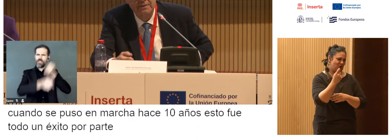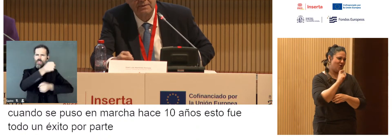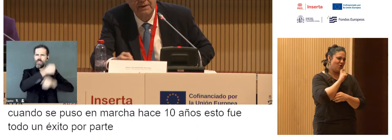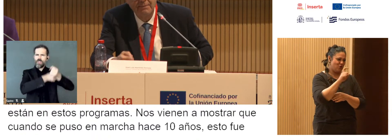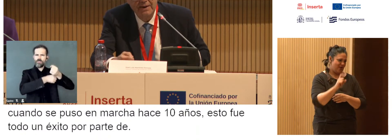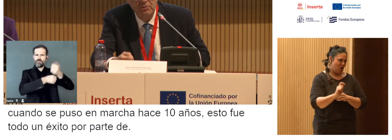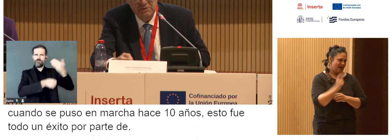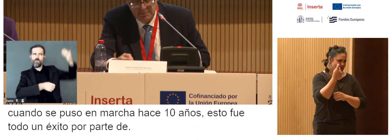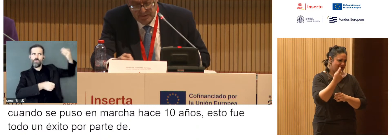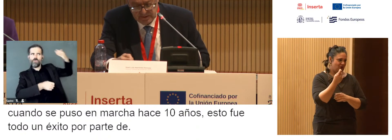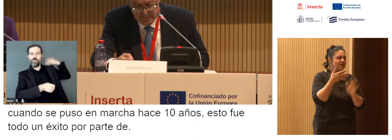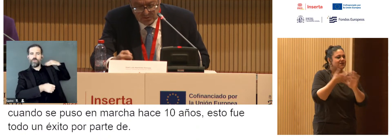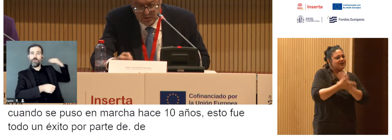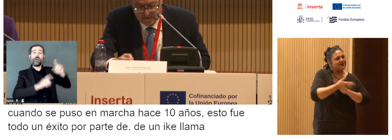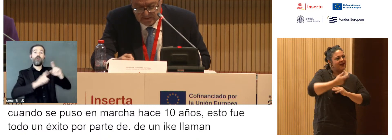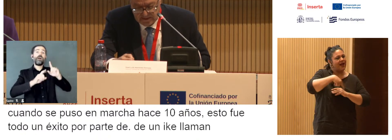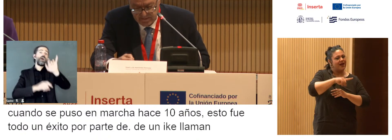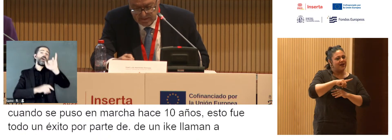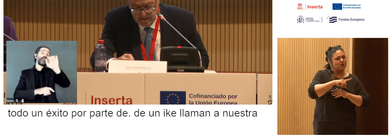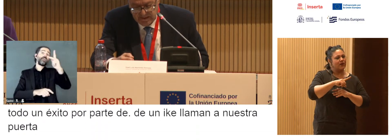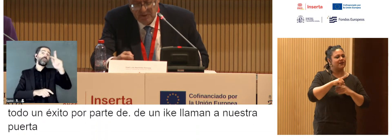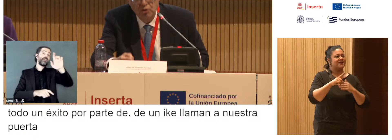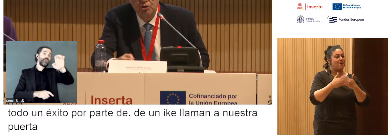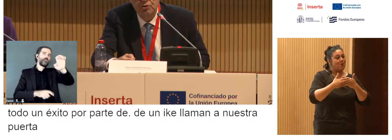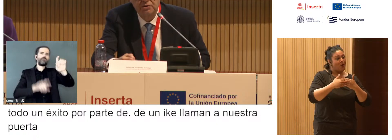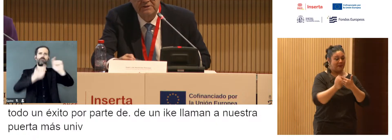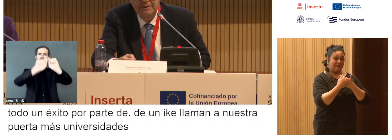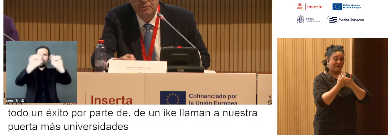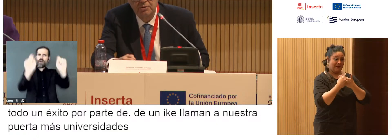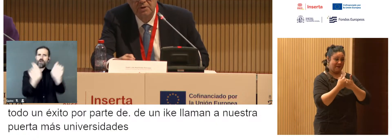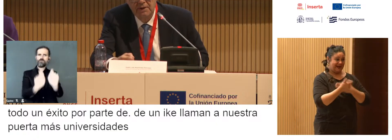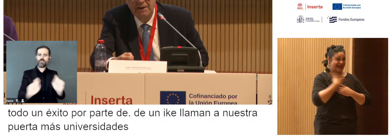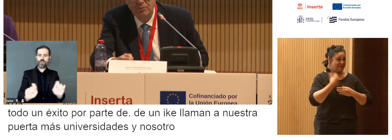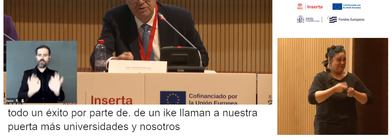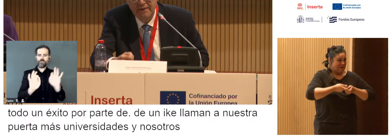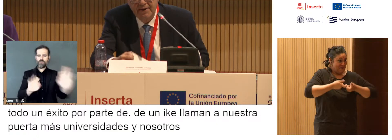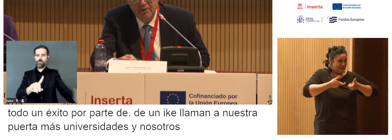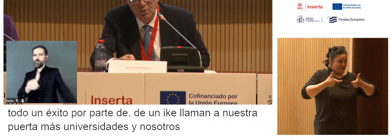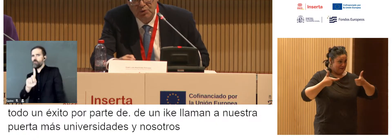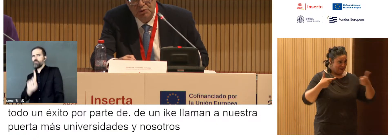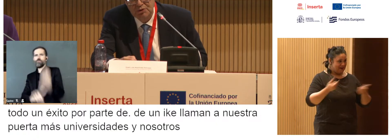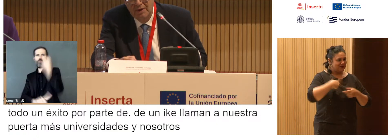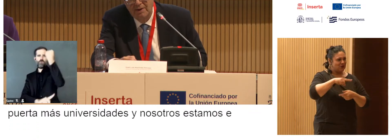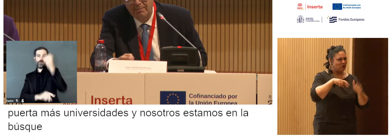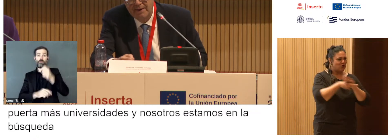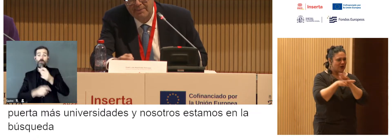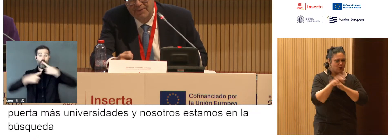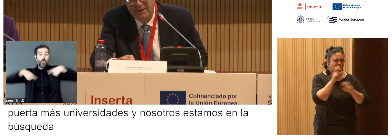que llaman a nuestra puerta más universidades. Y nosotros estamos en la búsqueda de recursos.